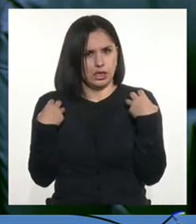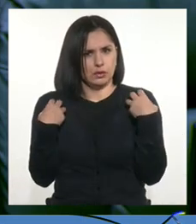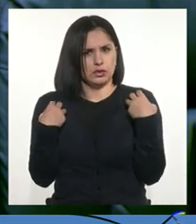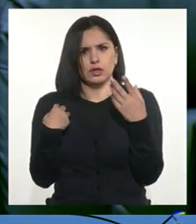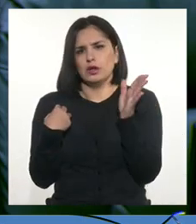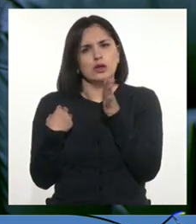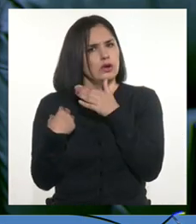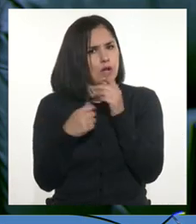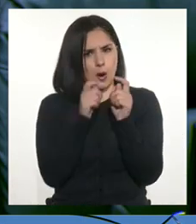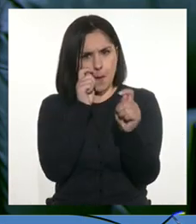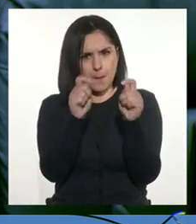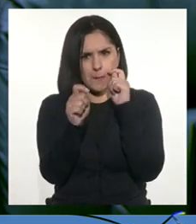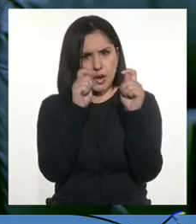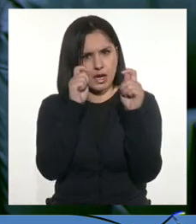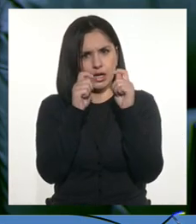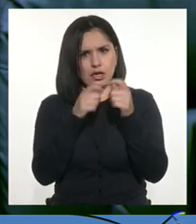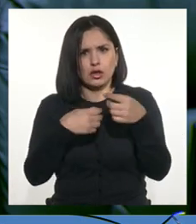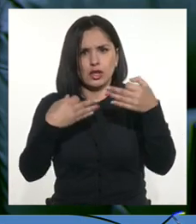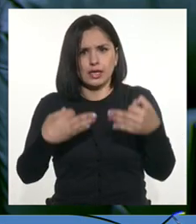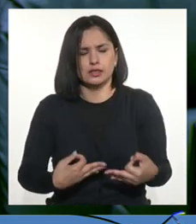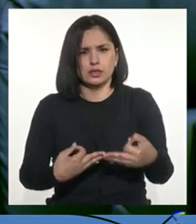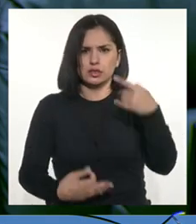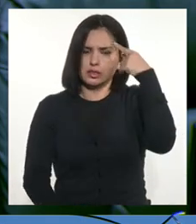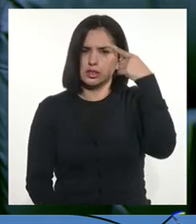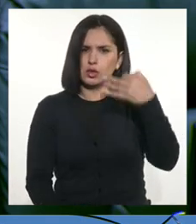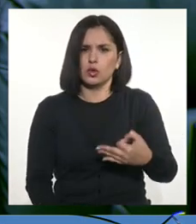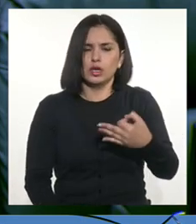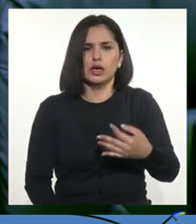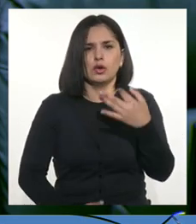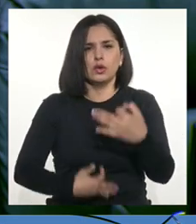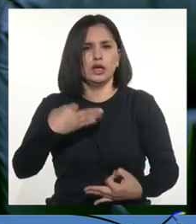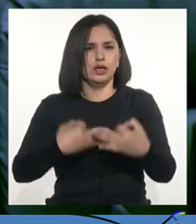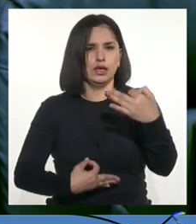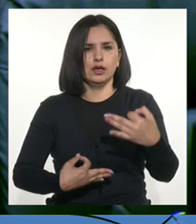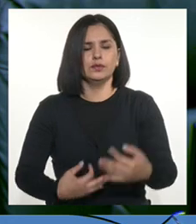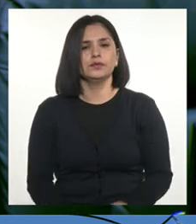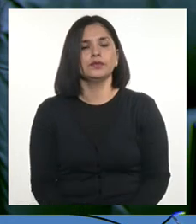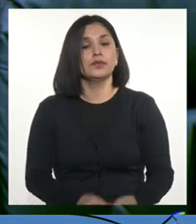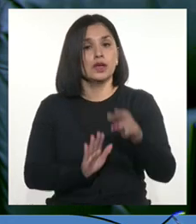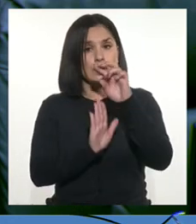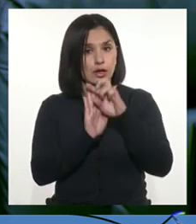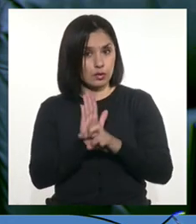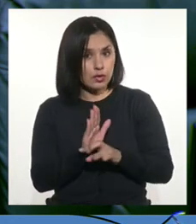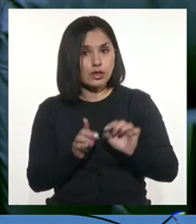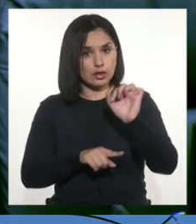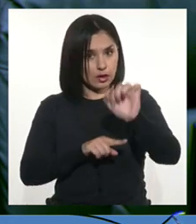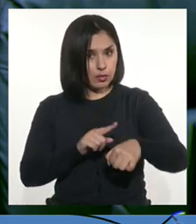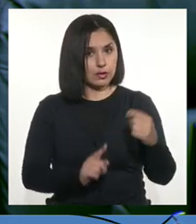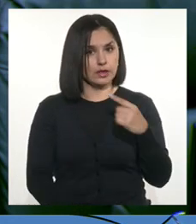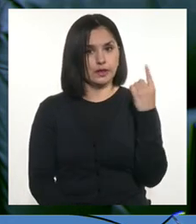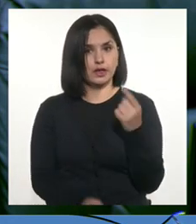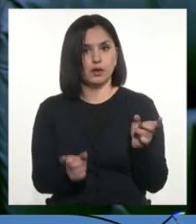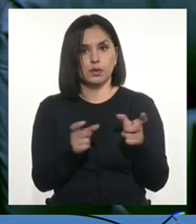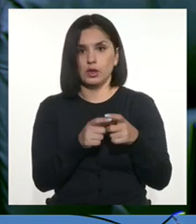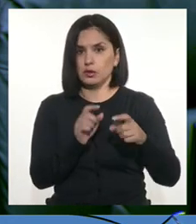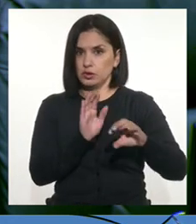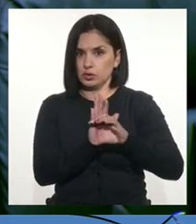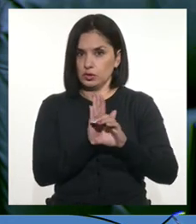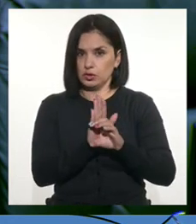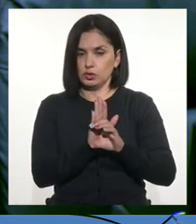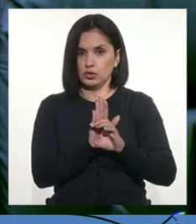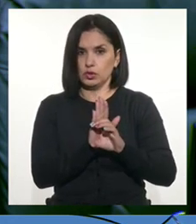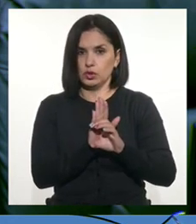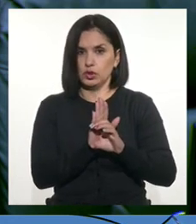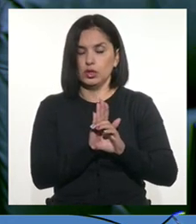la indispensable certeza jurídica el proyecto aprobado en general por la comisión de constitución